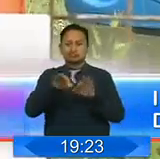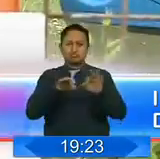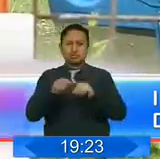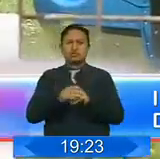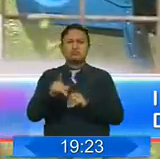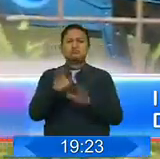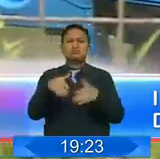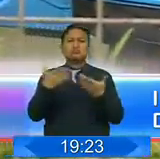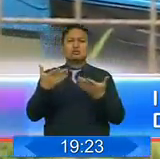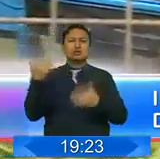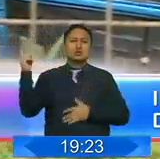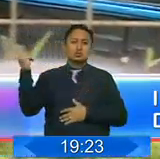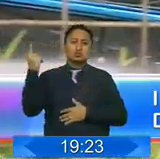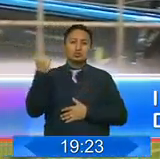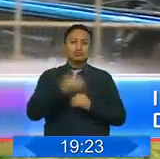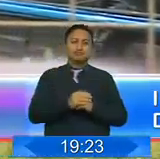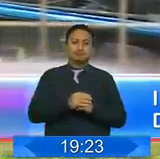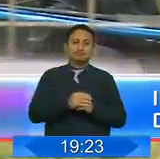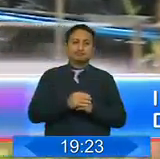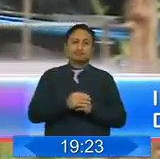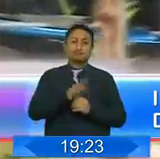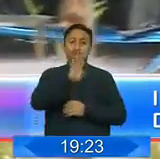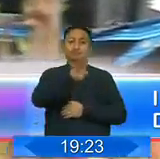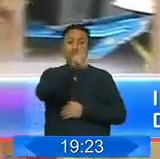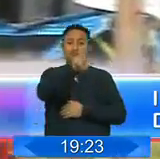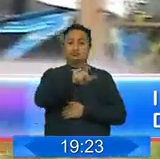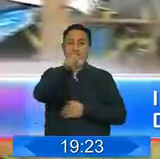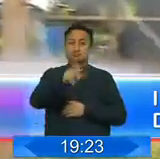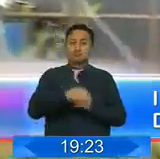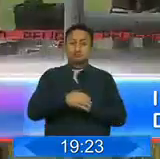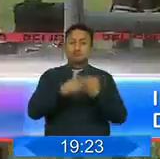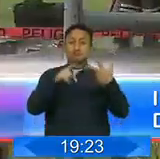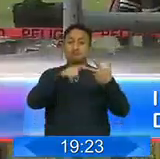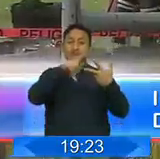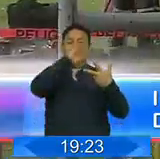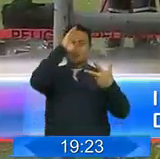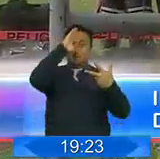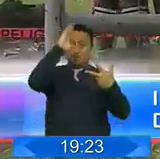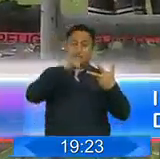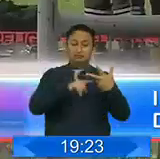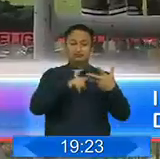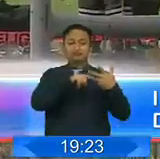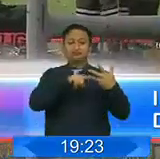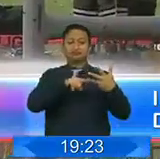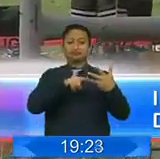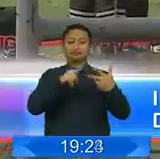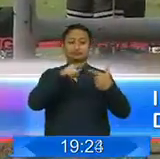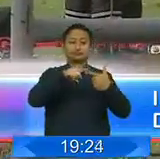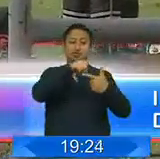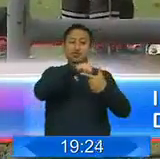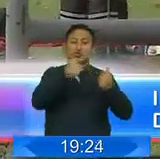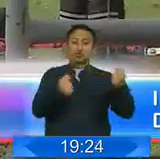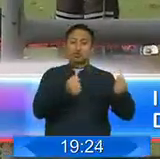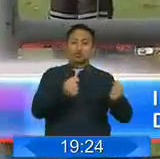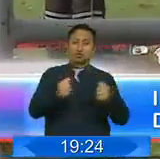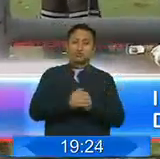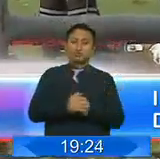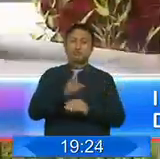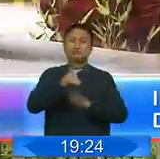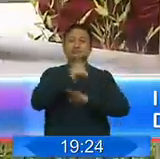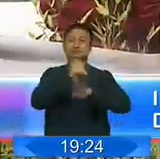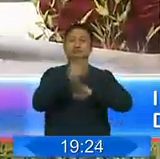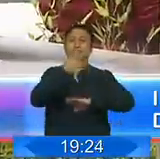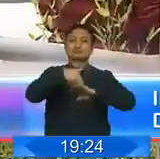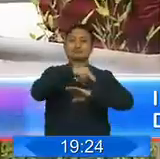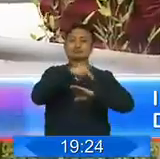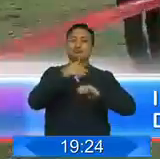que cubría. En el aeropolicial viajaban 4 personas, 3 oficiales de la policía, los 2 pilotos y el director nacional de